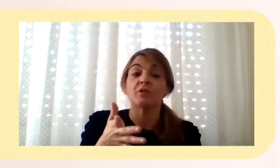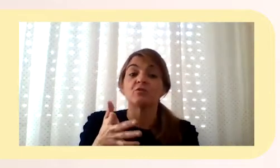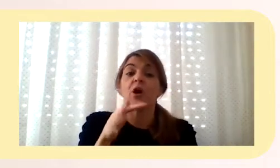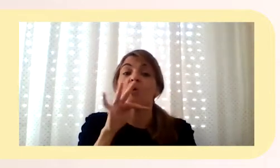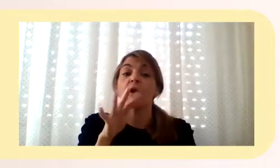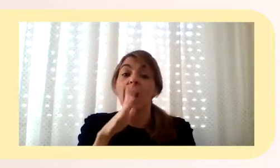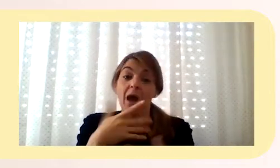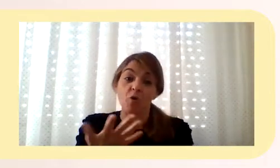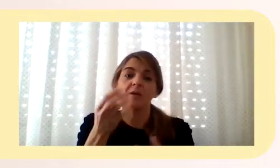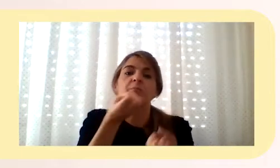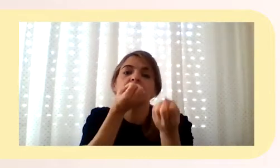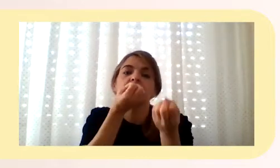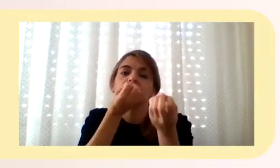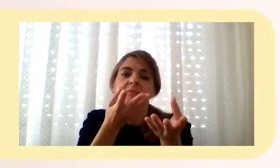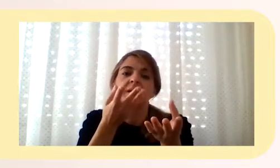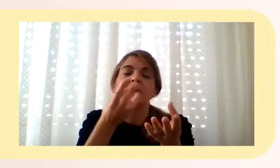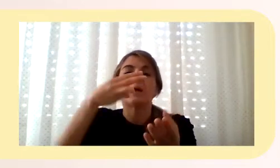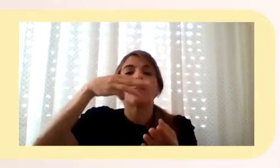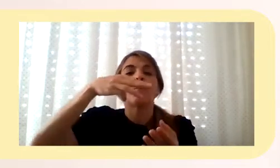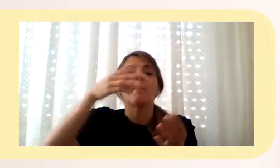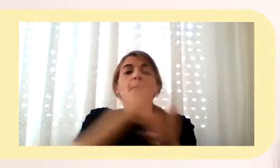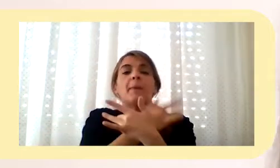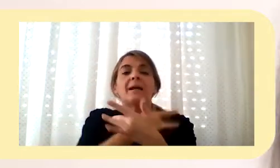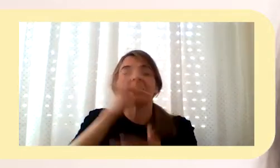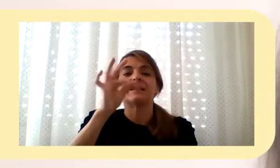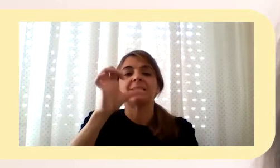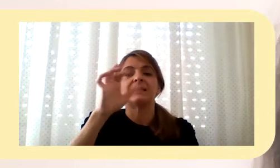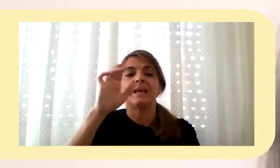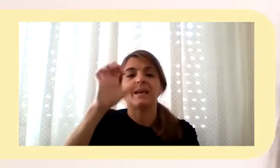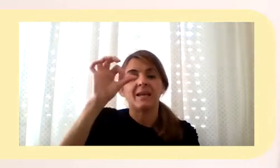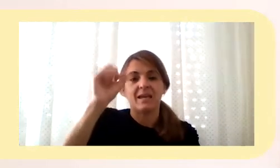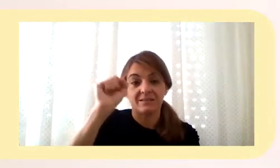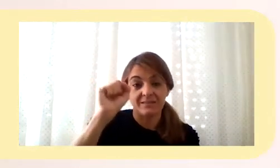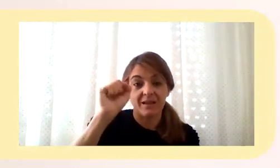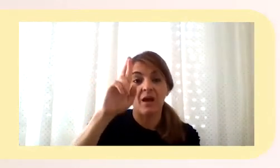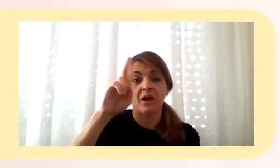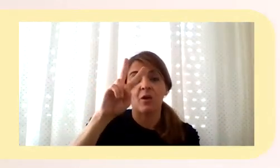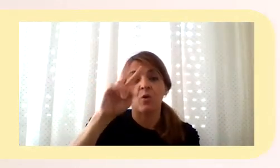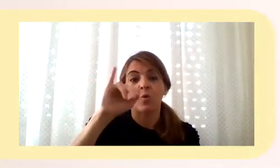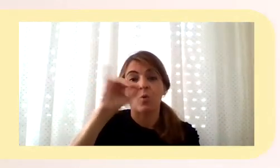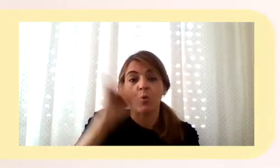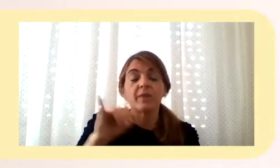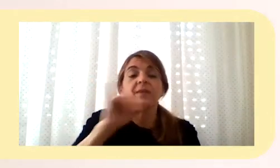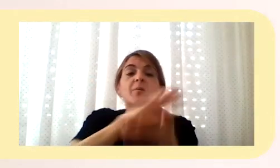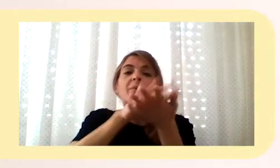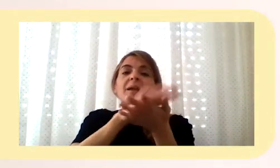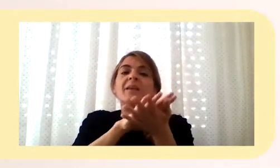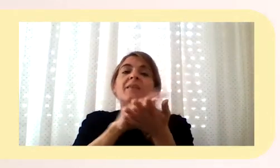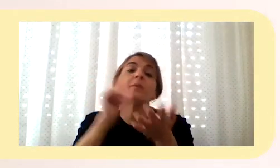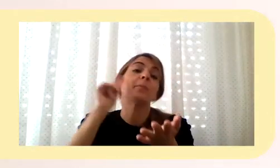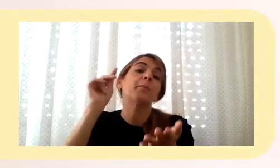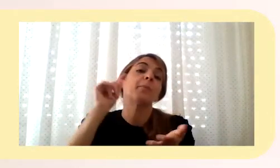a contar con María Teresa Ruiz Cantero, que nos hablará sobre la salud y COVID desde una perspectiva de